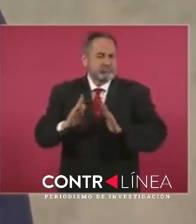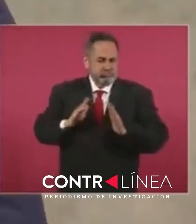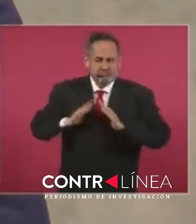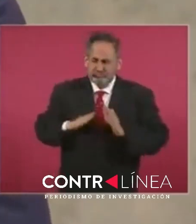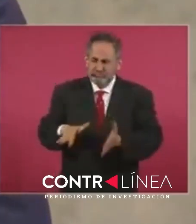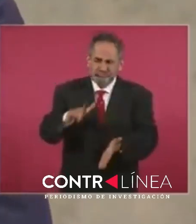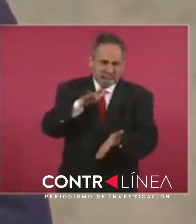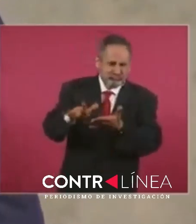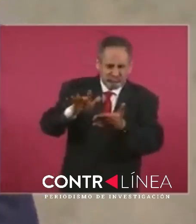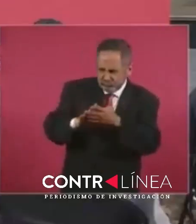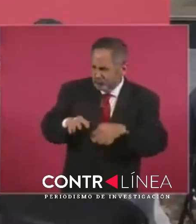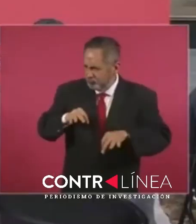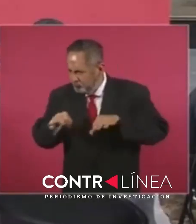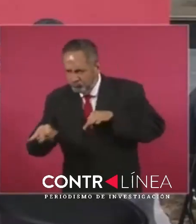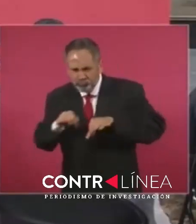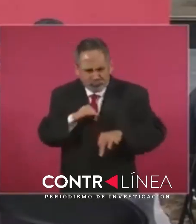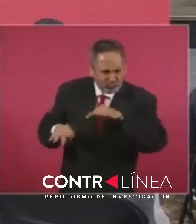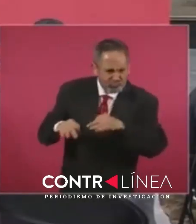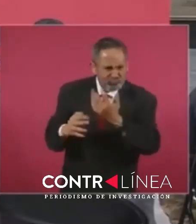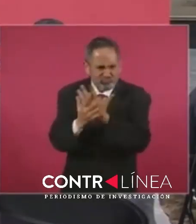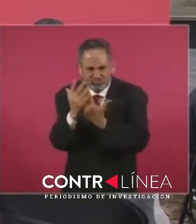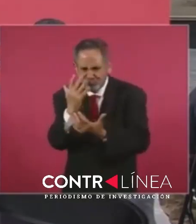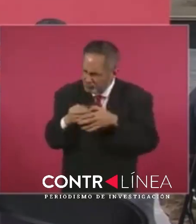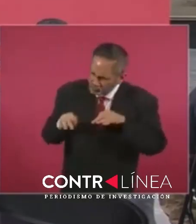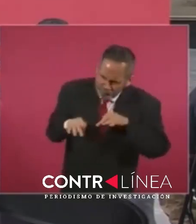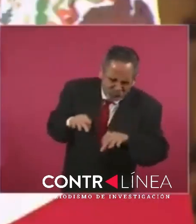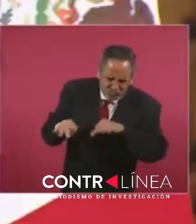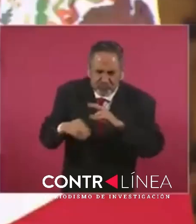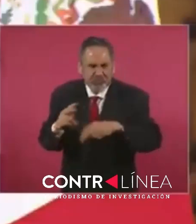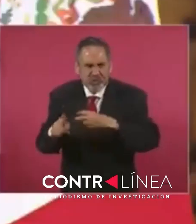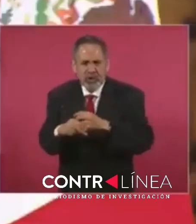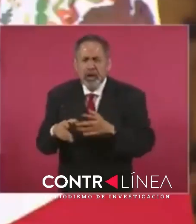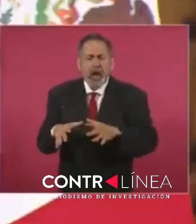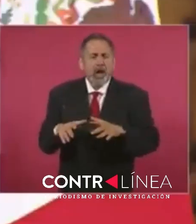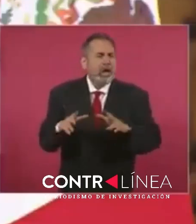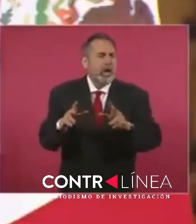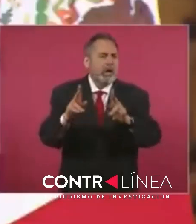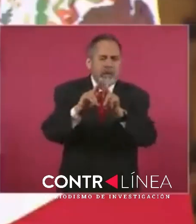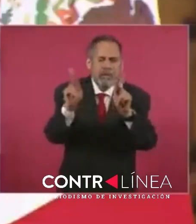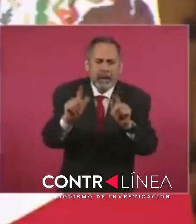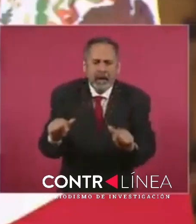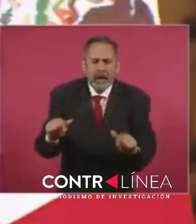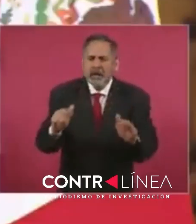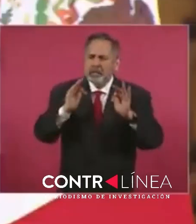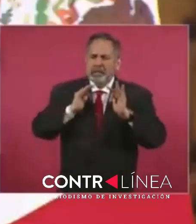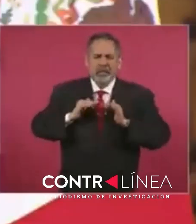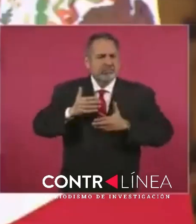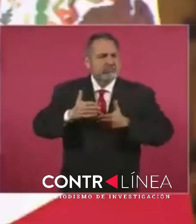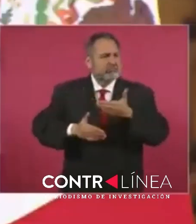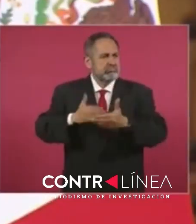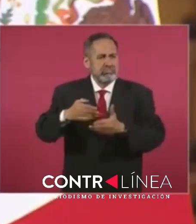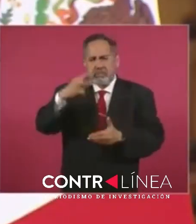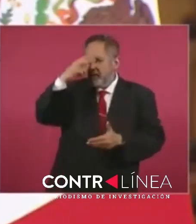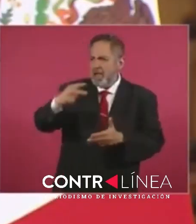su apoyo y respaldo para garantizar la paz, la tranquilidad y el progreso